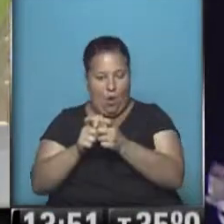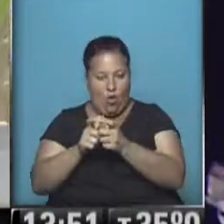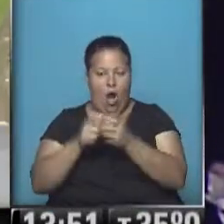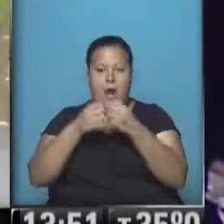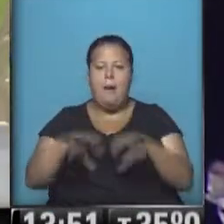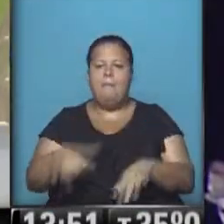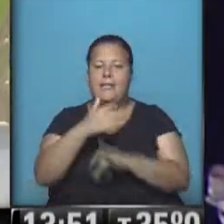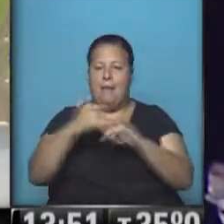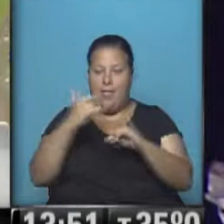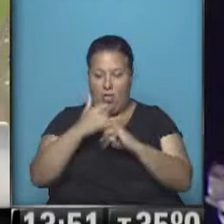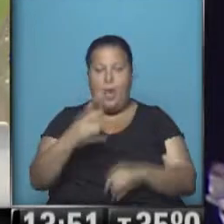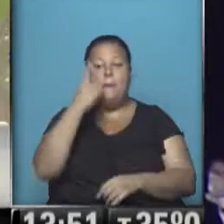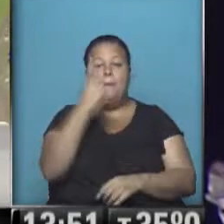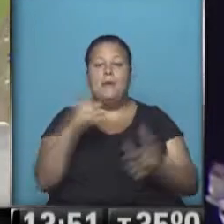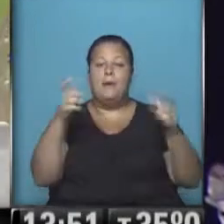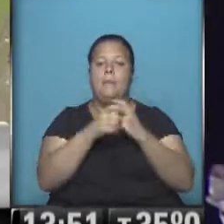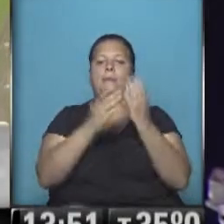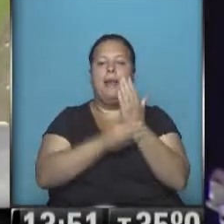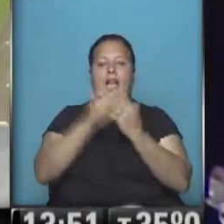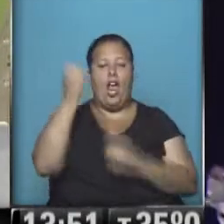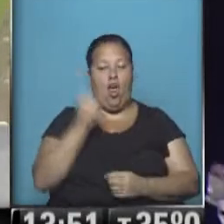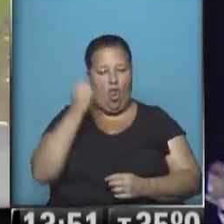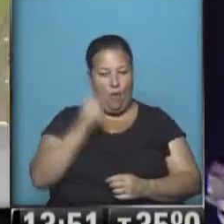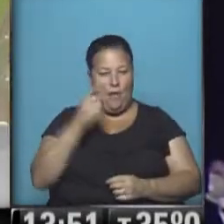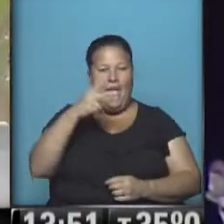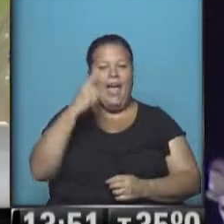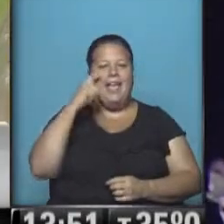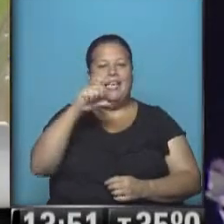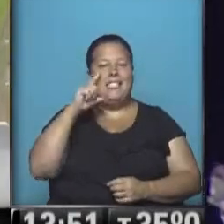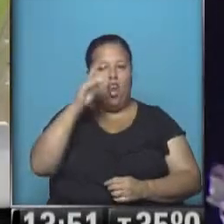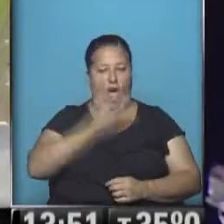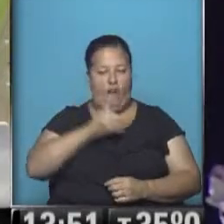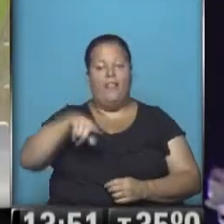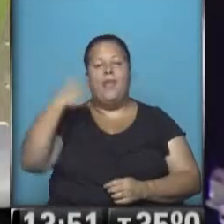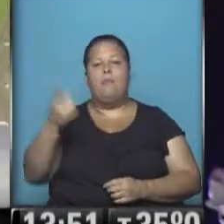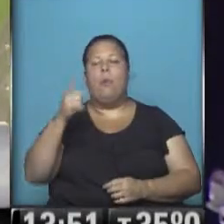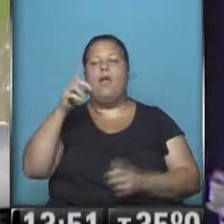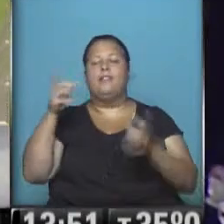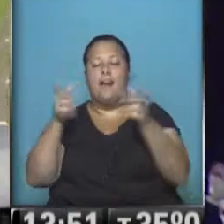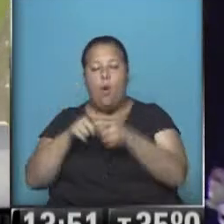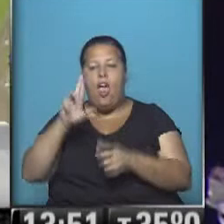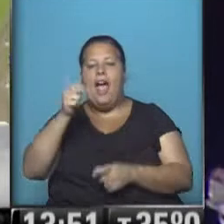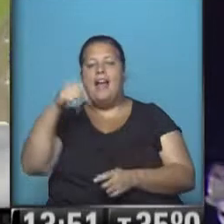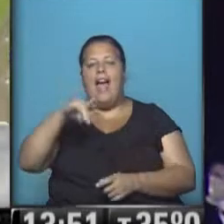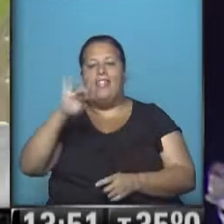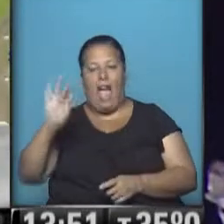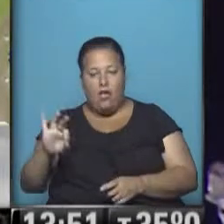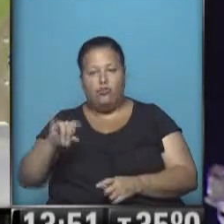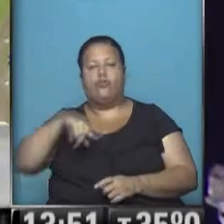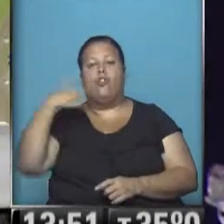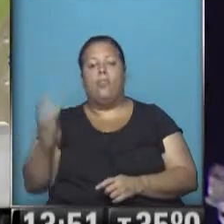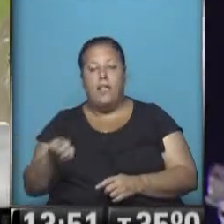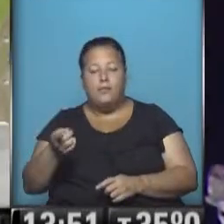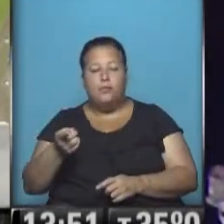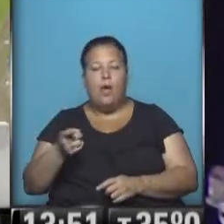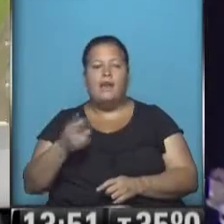este mediodía. Primero va a recibir al ministro de Economía, Axel Kicillof, luego al del Interior y Transporte, Florencio Randazzo, y luego será